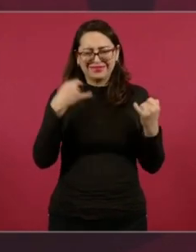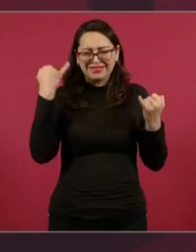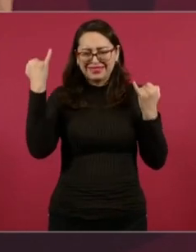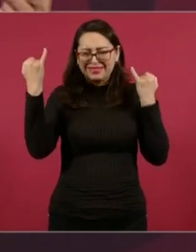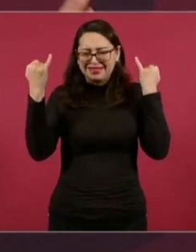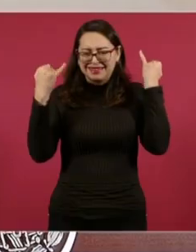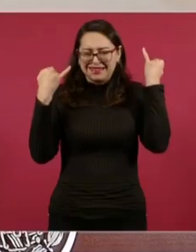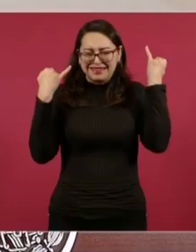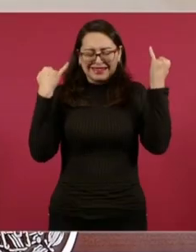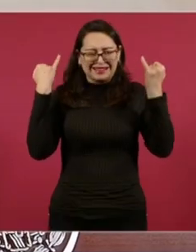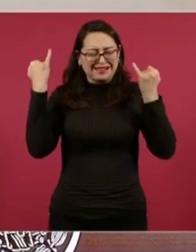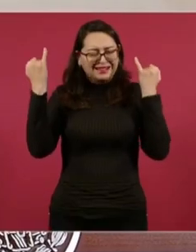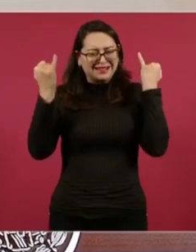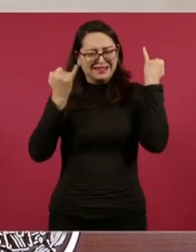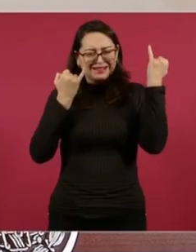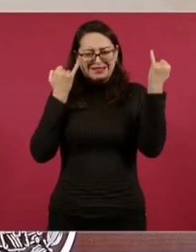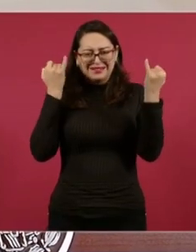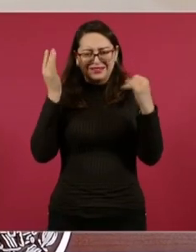de las Afores, sí.